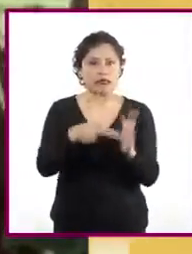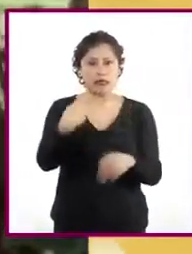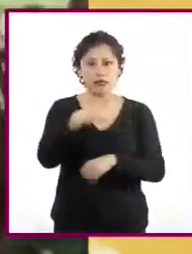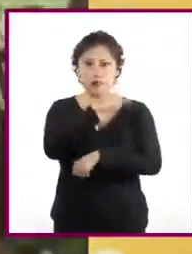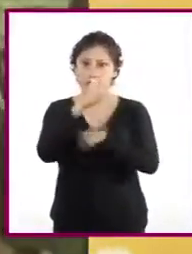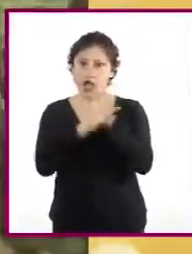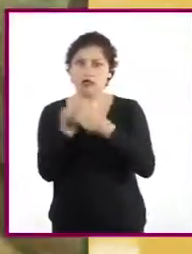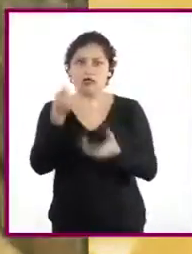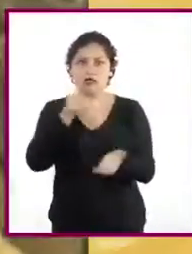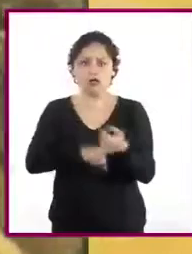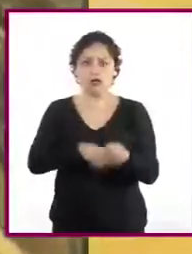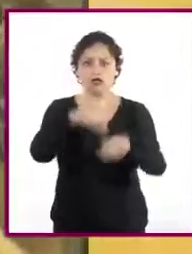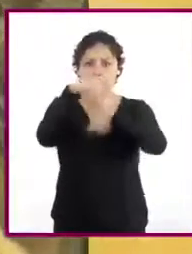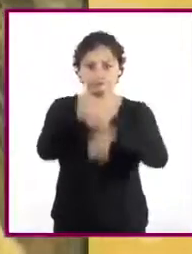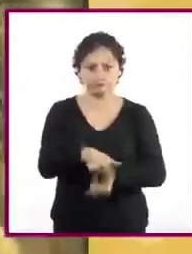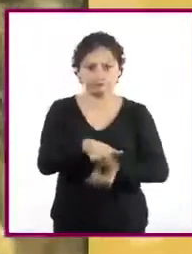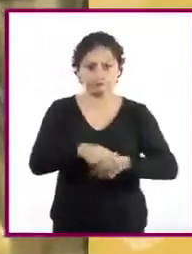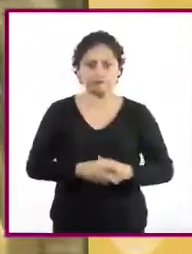territorio.